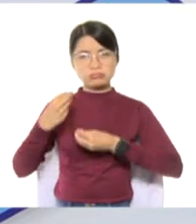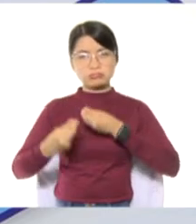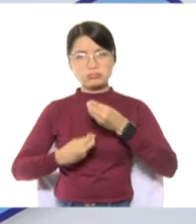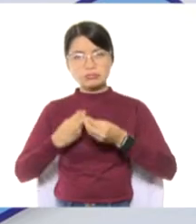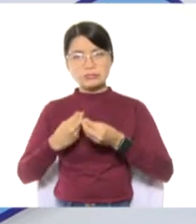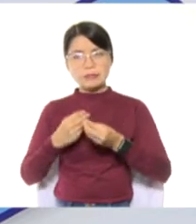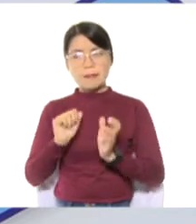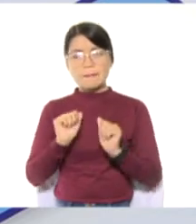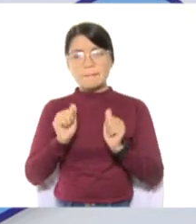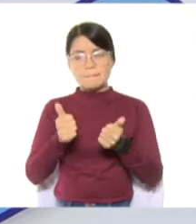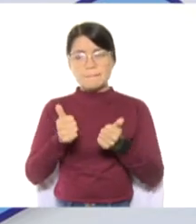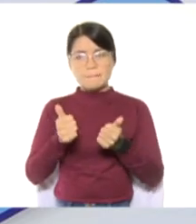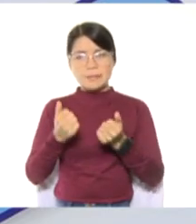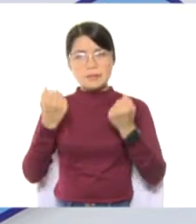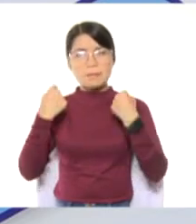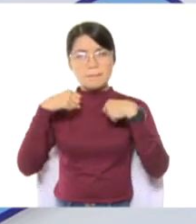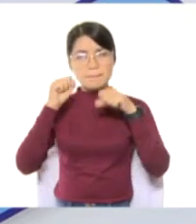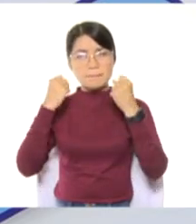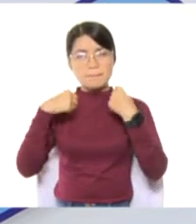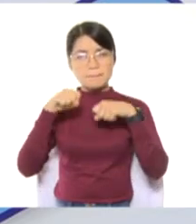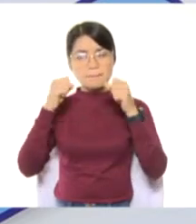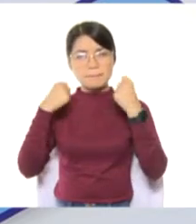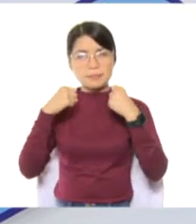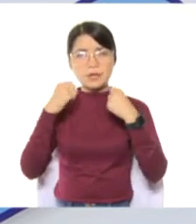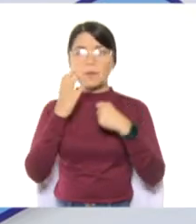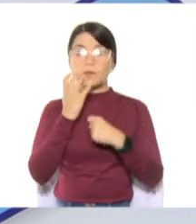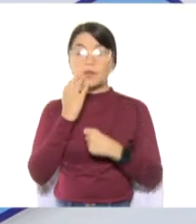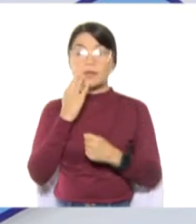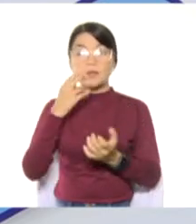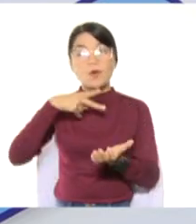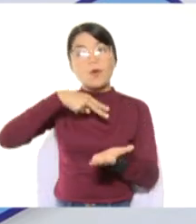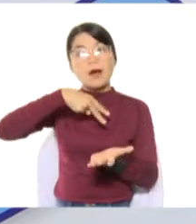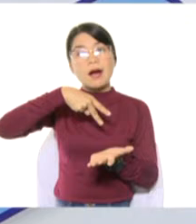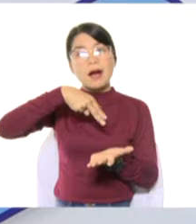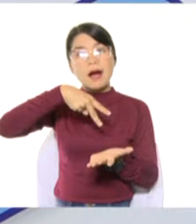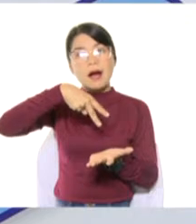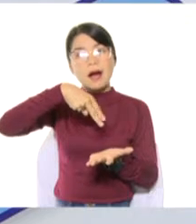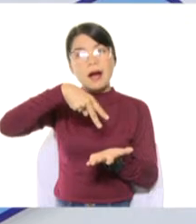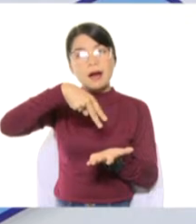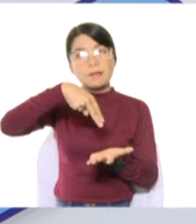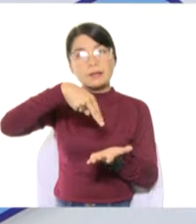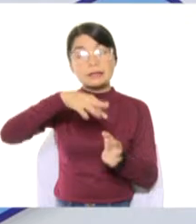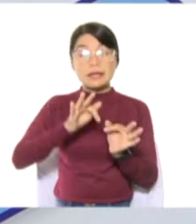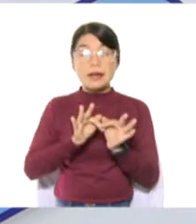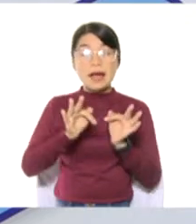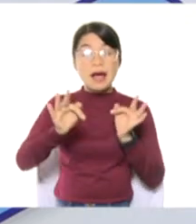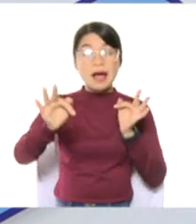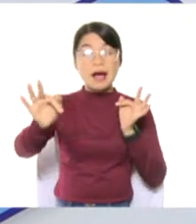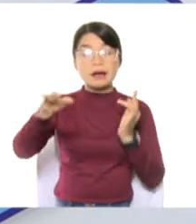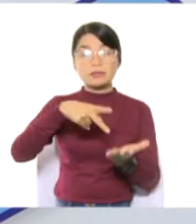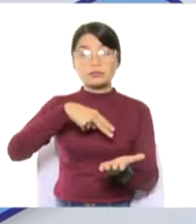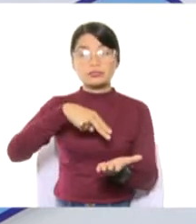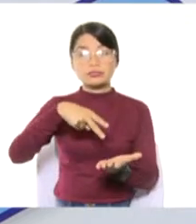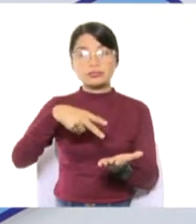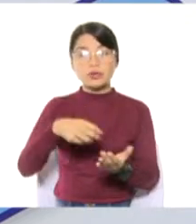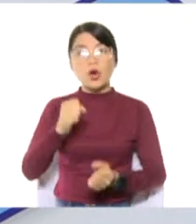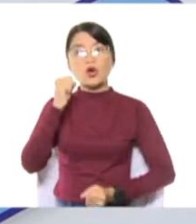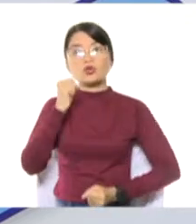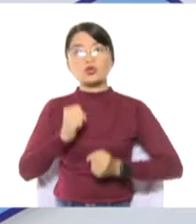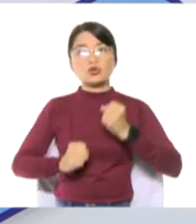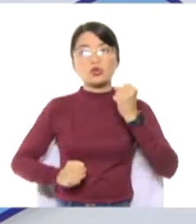aeróbica? Podemos realizar largas caminatas, podemos realizar trotes, podemos